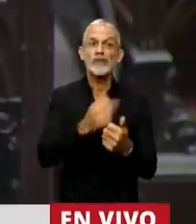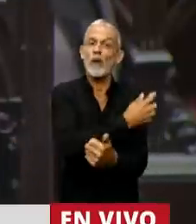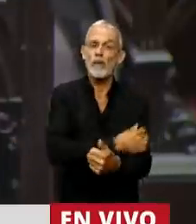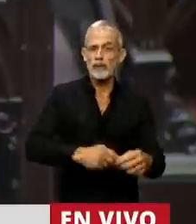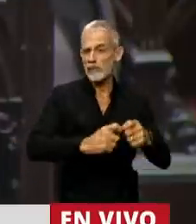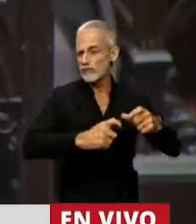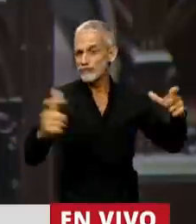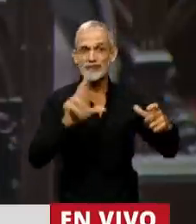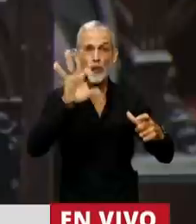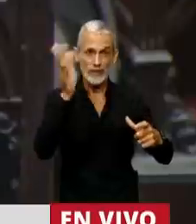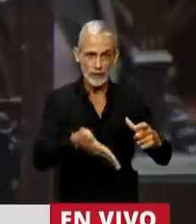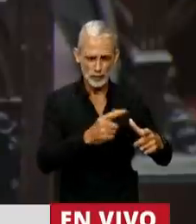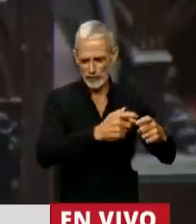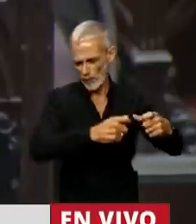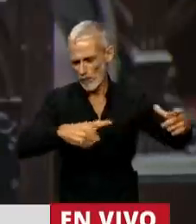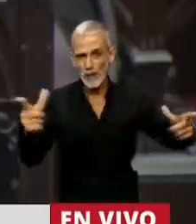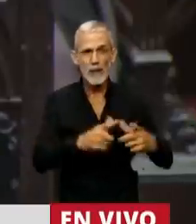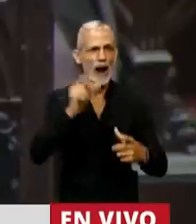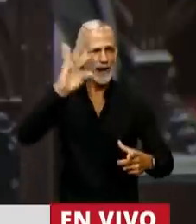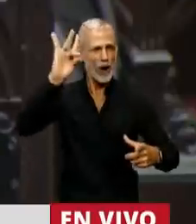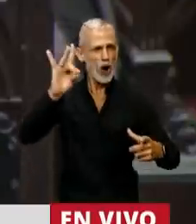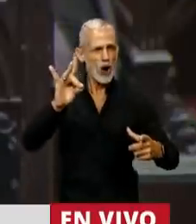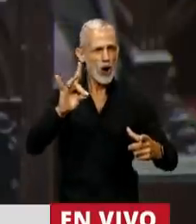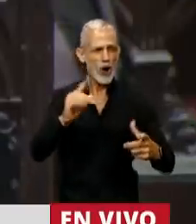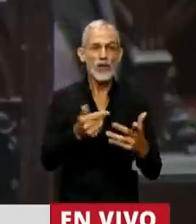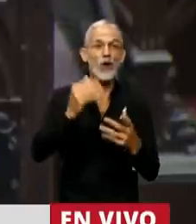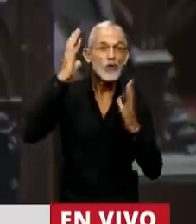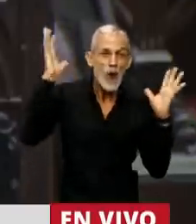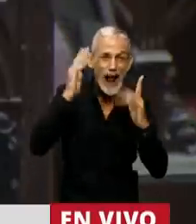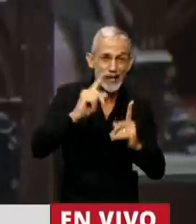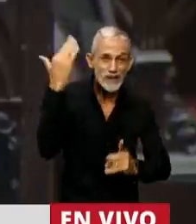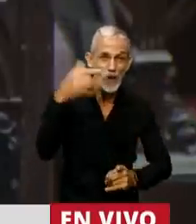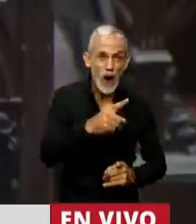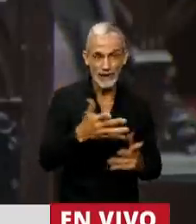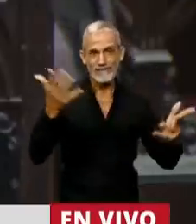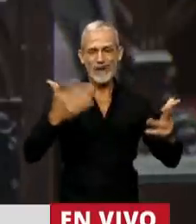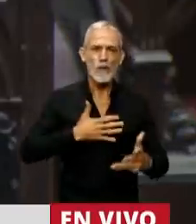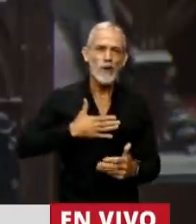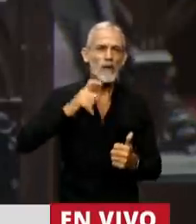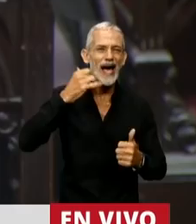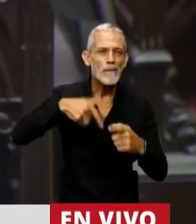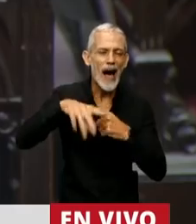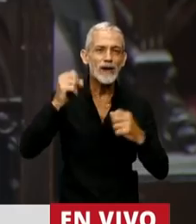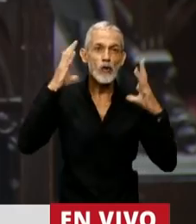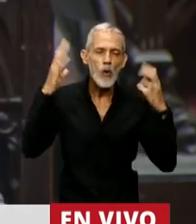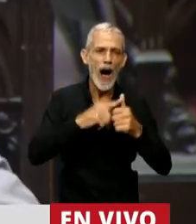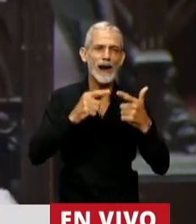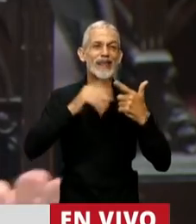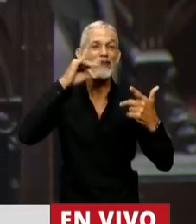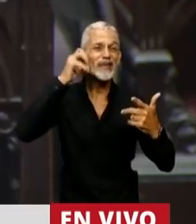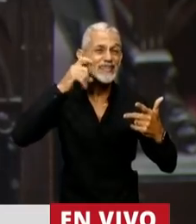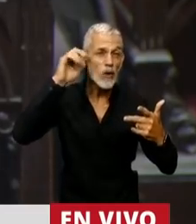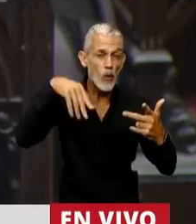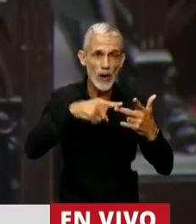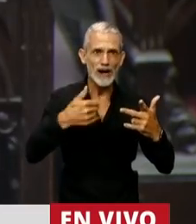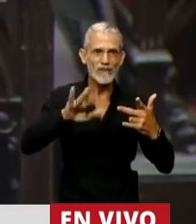pobreza llegando al 50%, le van a batir el récord a Duhalde, así que pobre Camaño, pobre Duhalde, pobre de Mendiguren, le van